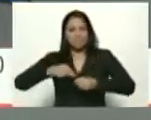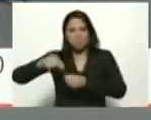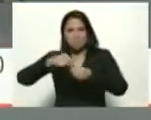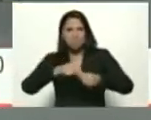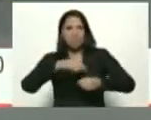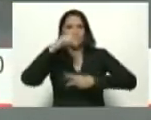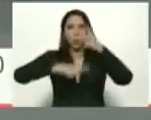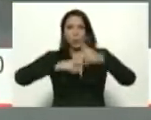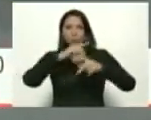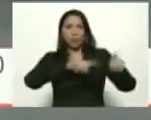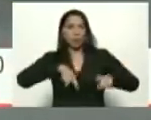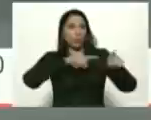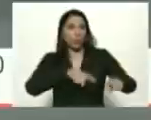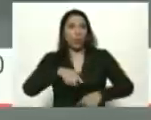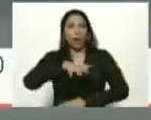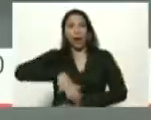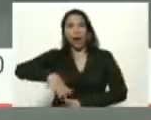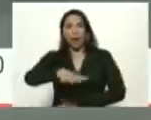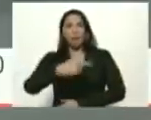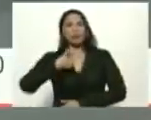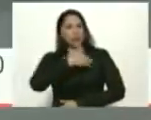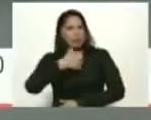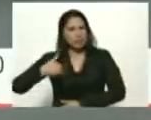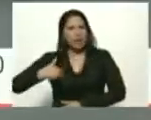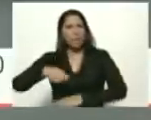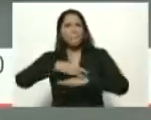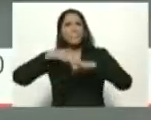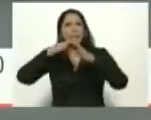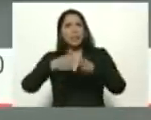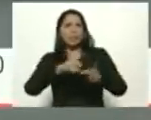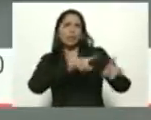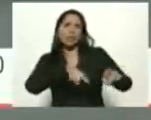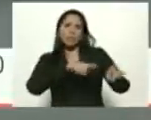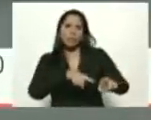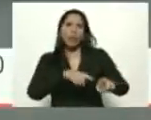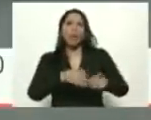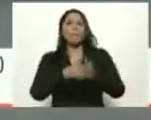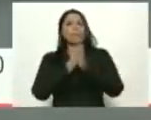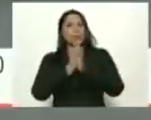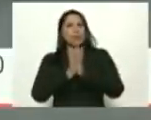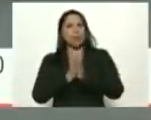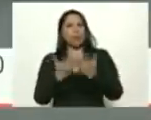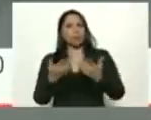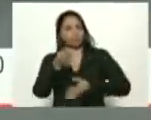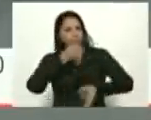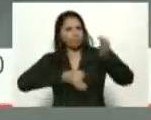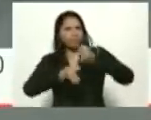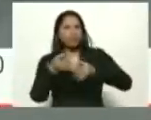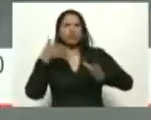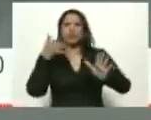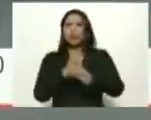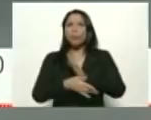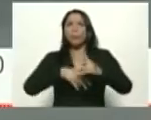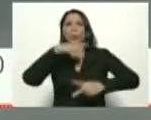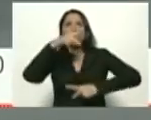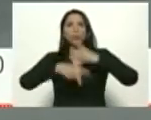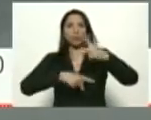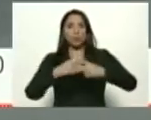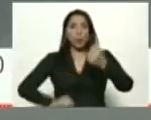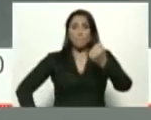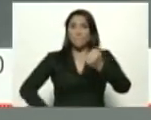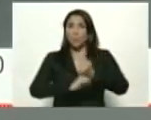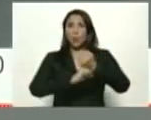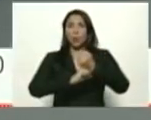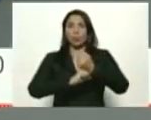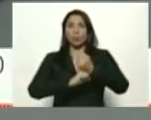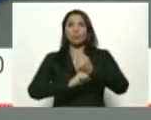Yo quisiera que el ministro Castro Soteldo nos ponga en situación de todo el proceso de apoyo logístico,